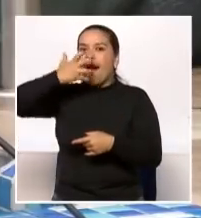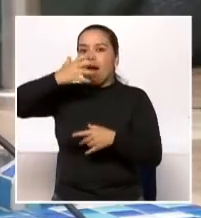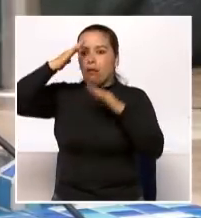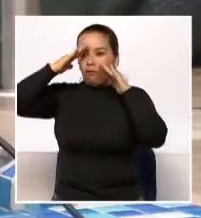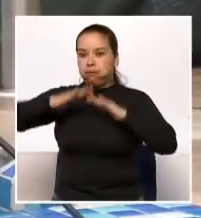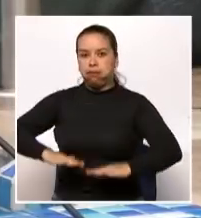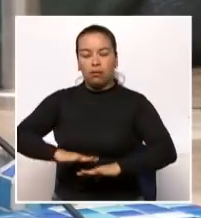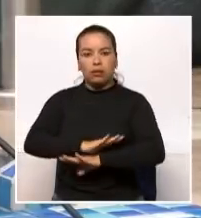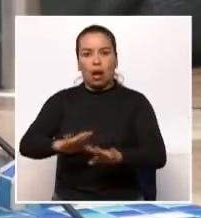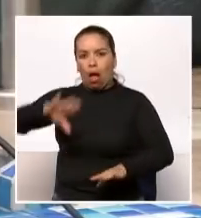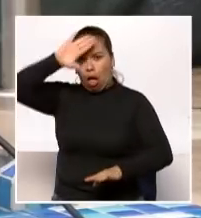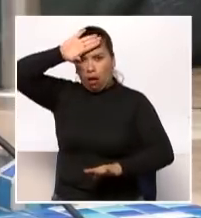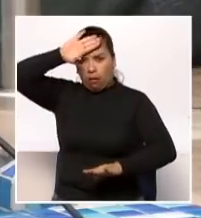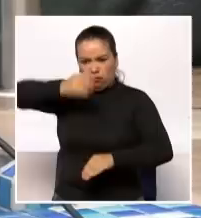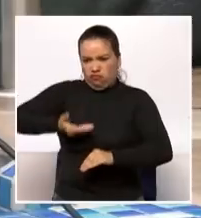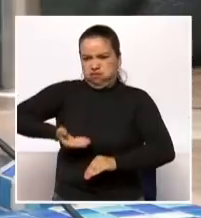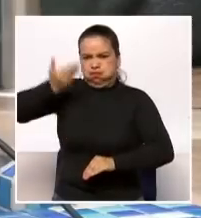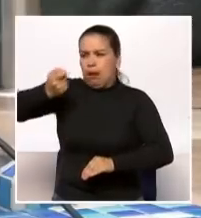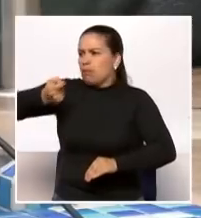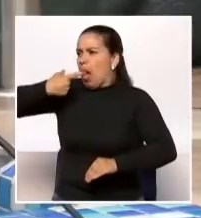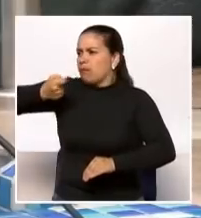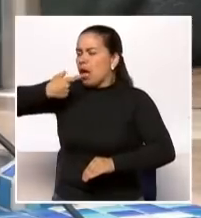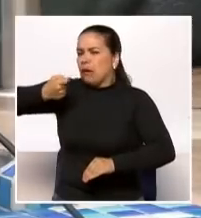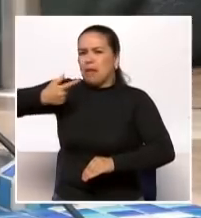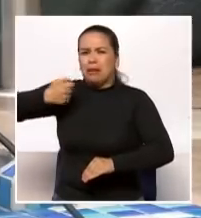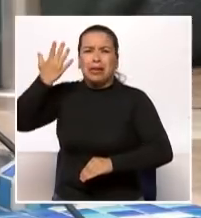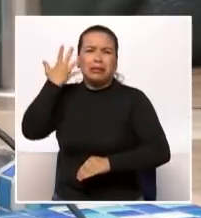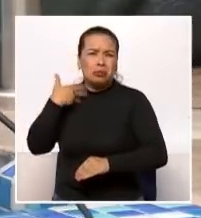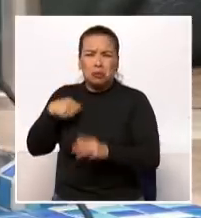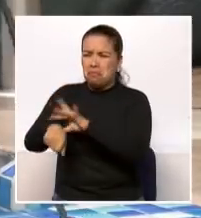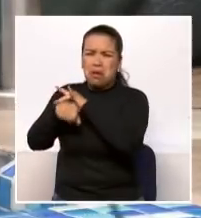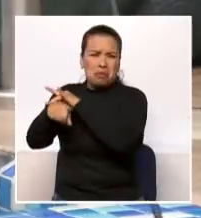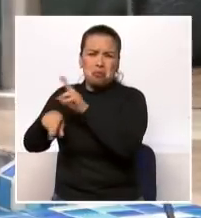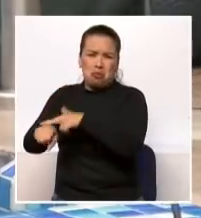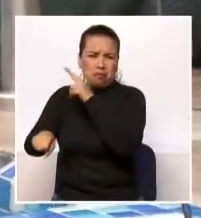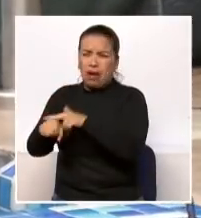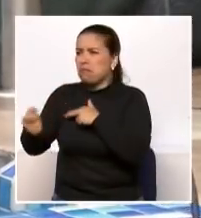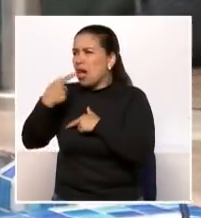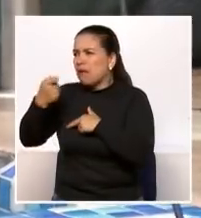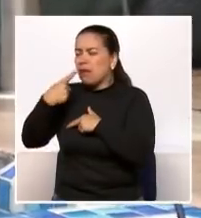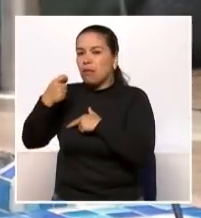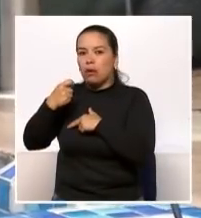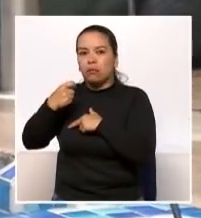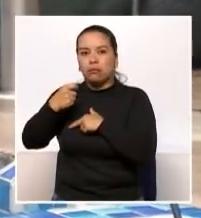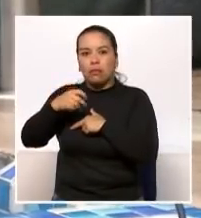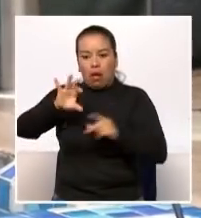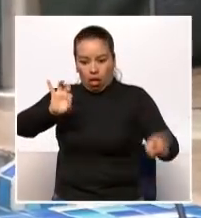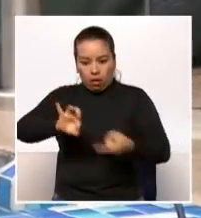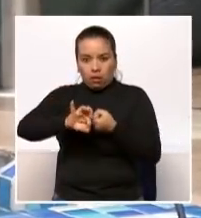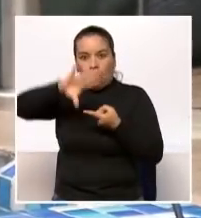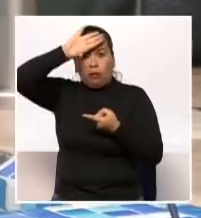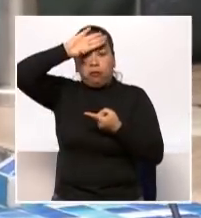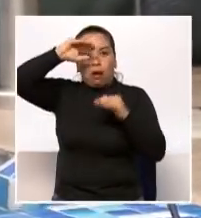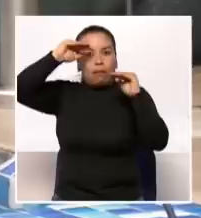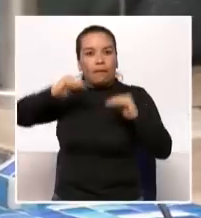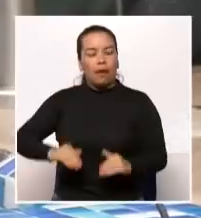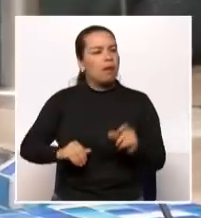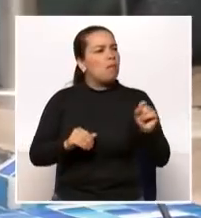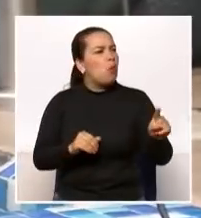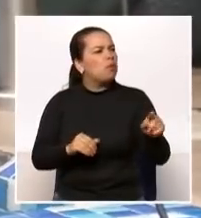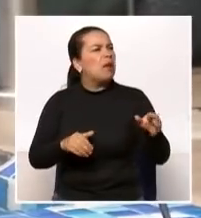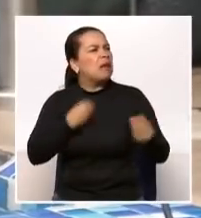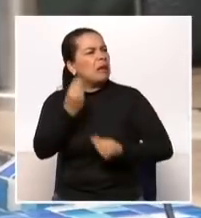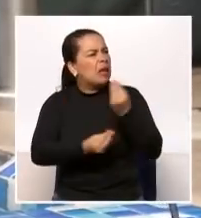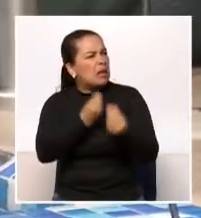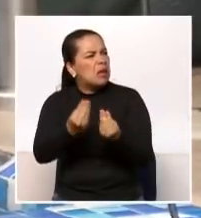tenía súper alta y estaba tomando antibiótico pues del médico normal. ¿Y qué pasó? ¿Cada cuánto lo hace? ¿Cómo siguió todo ese